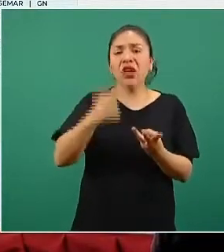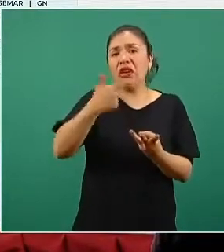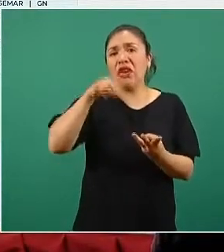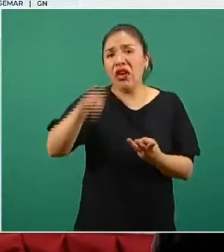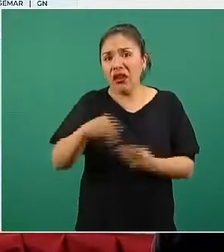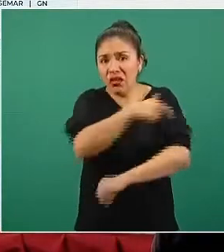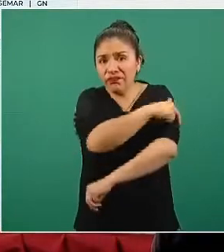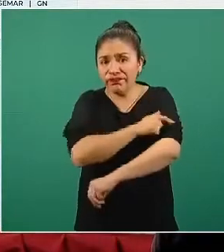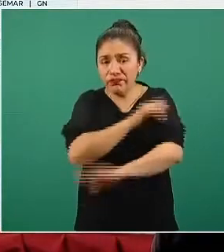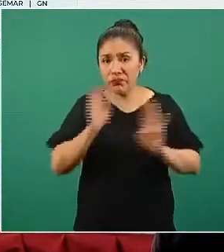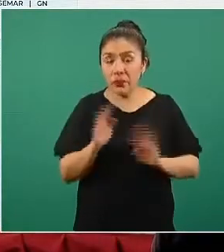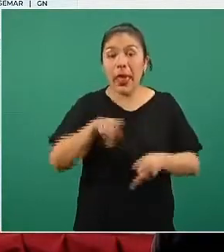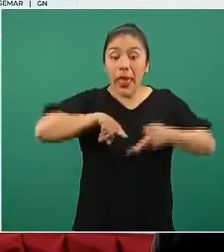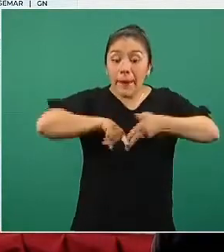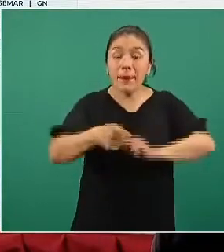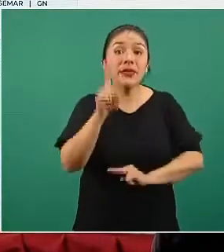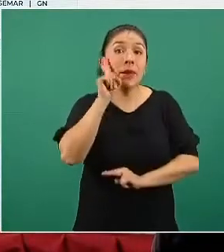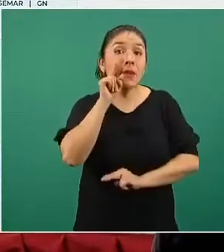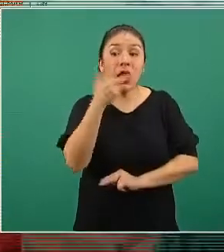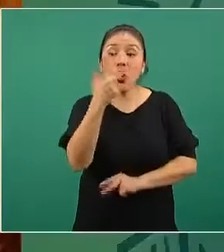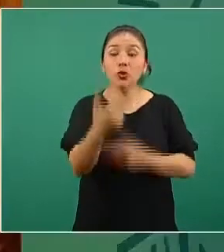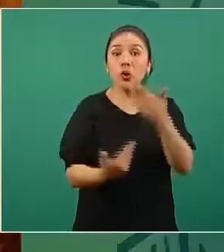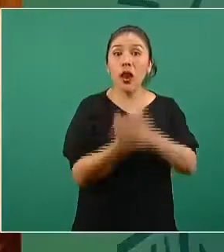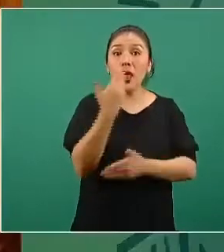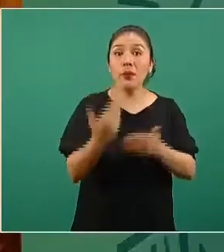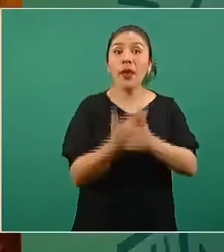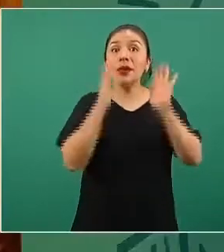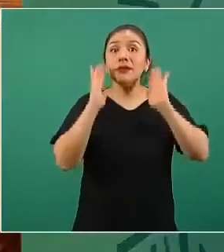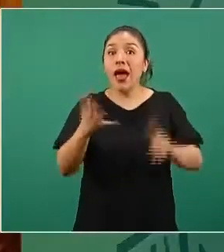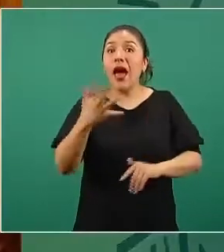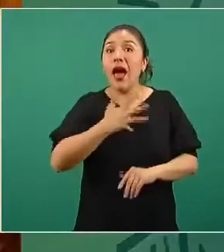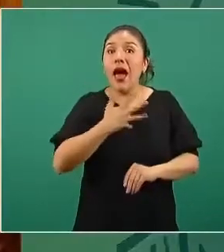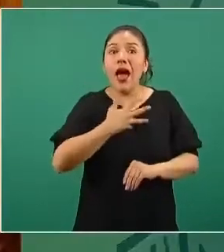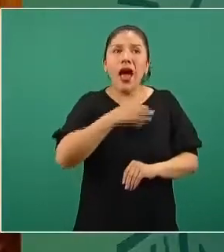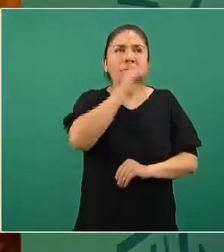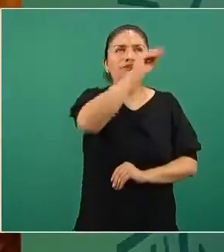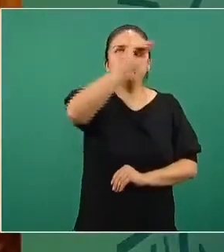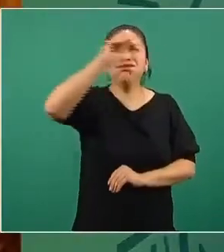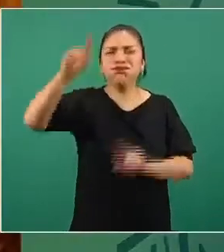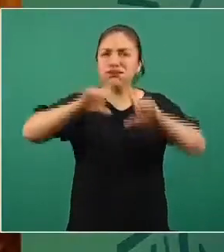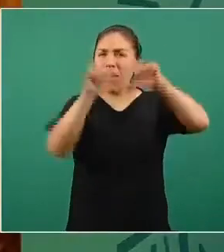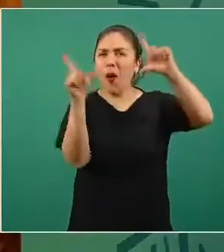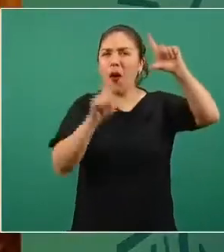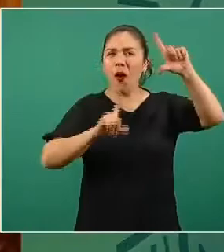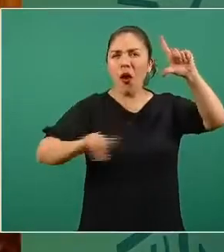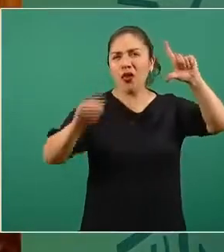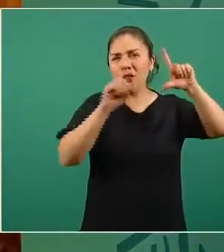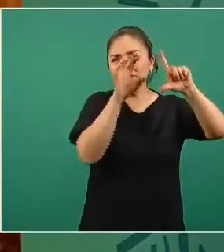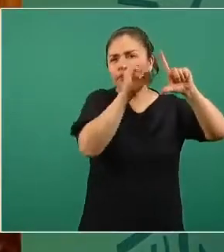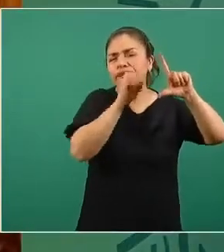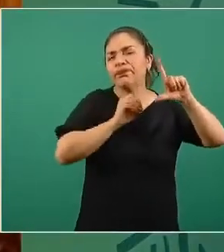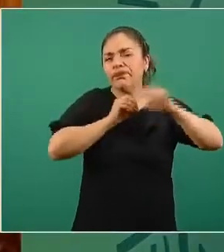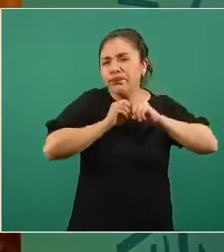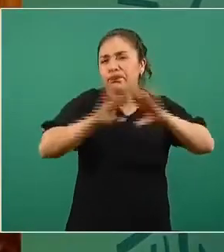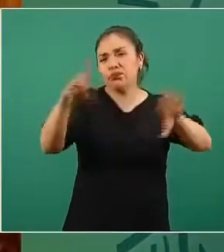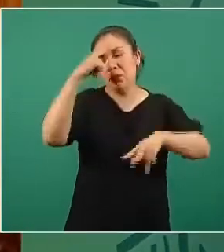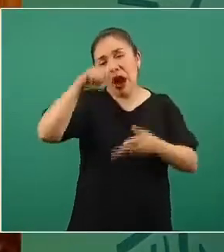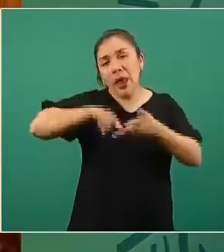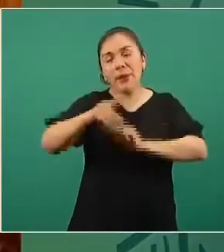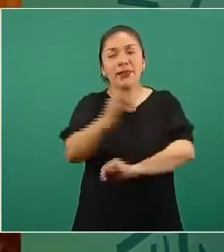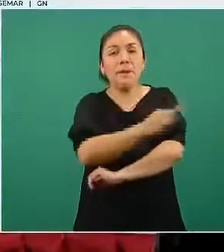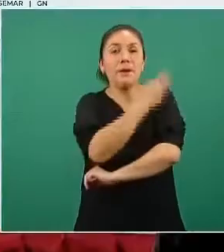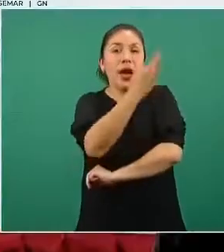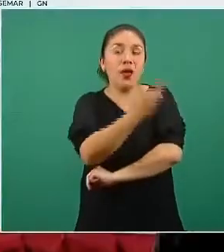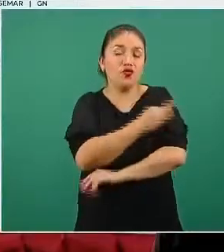Nacional. A partir de mañana a las 8 de la mañana estaremos en todo el territorio nacional empezando a aplicar las